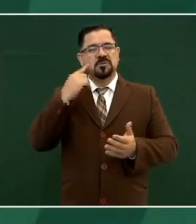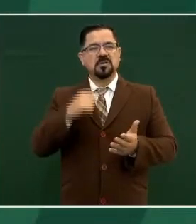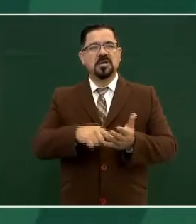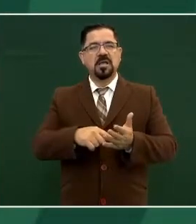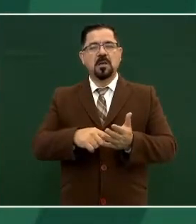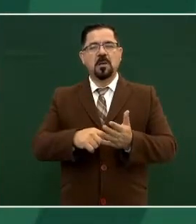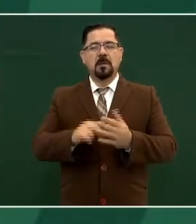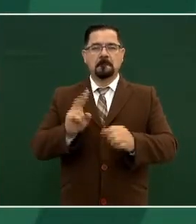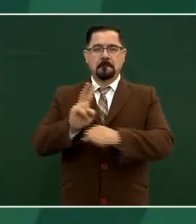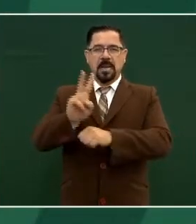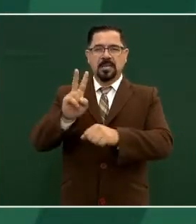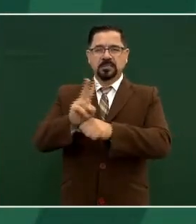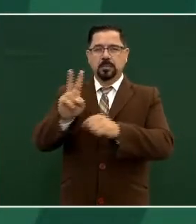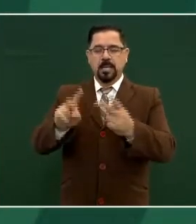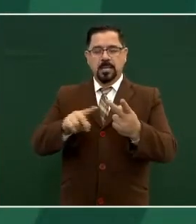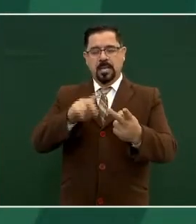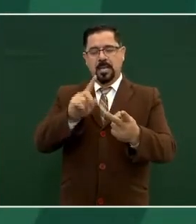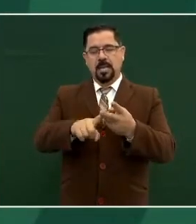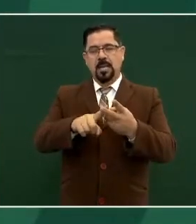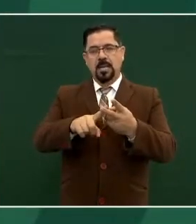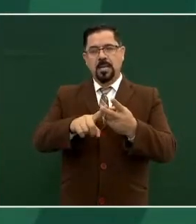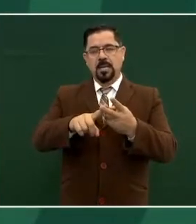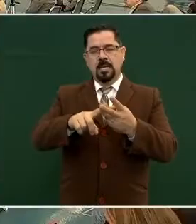Venezuela, Nicaragua,